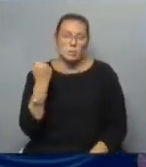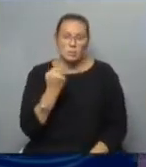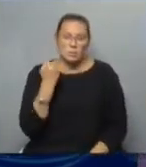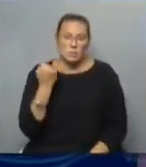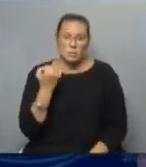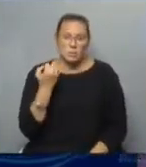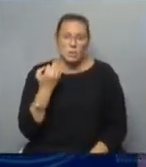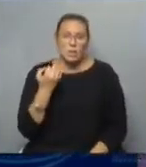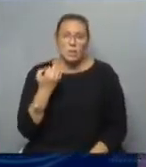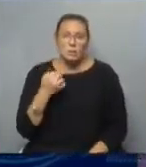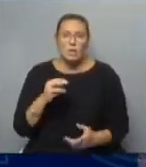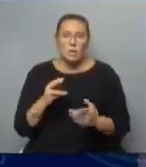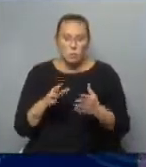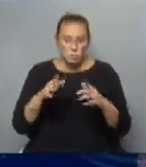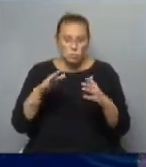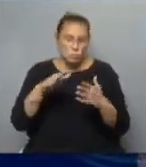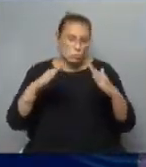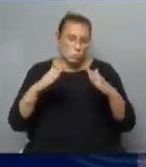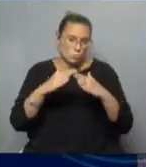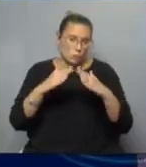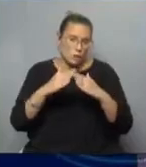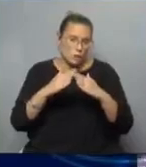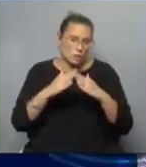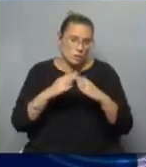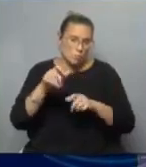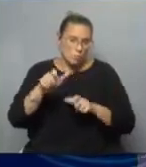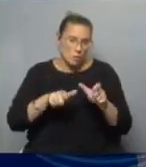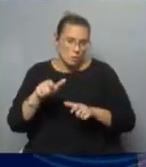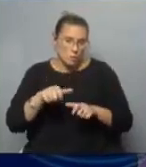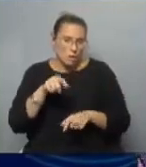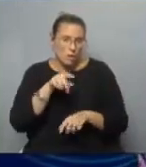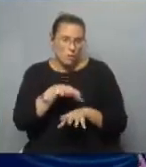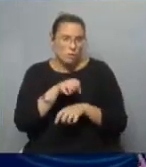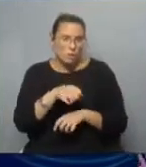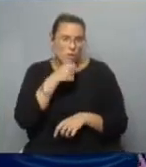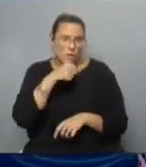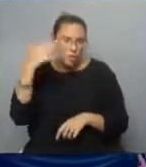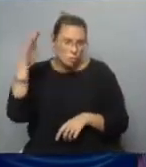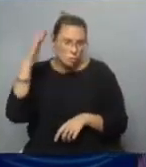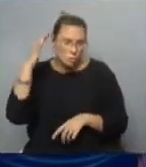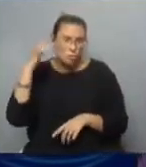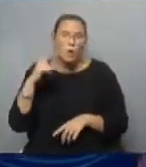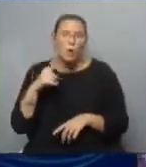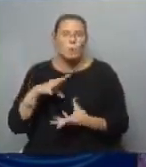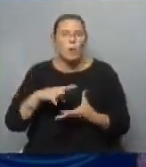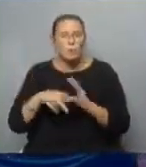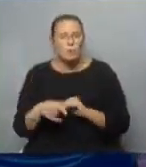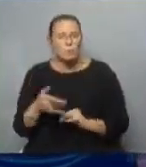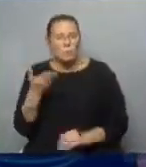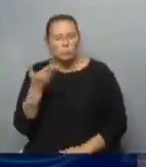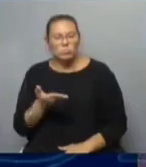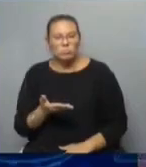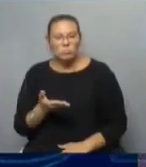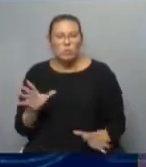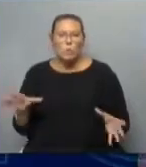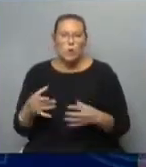las residencias que hay en Uruguay, muchas, tratan de una manera muy, como muy